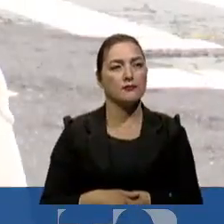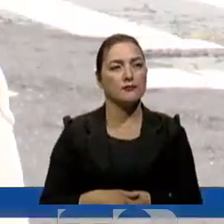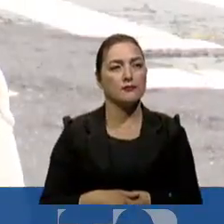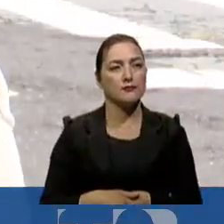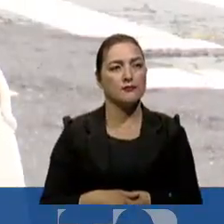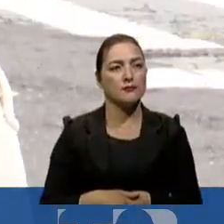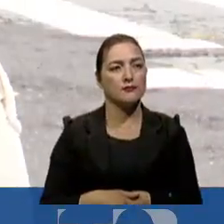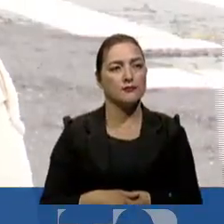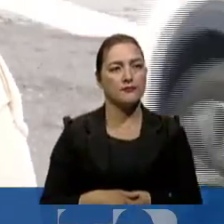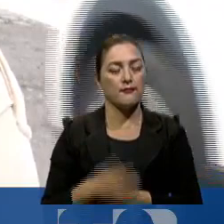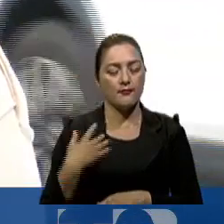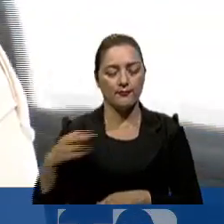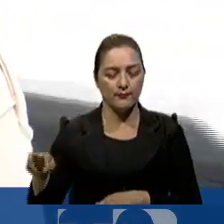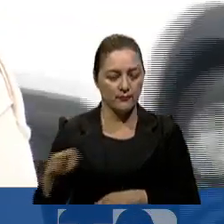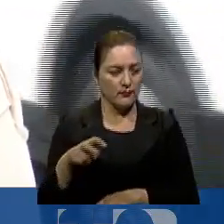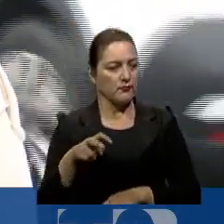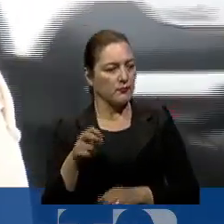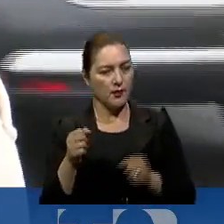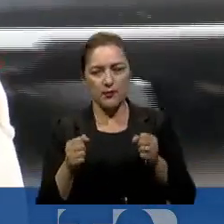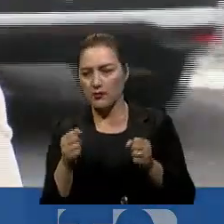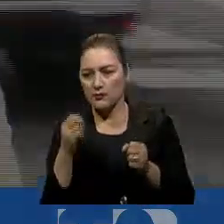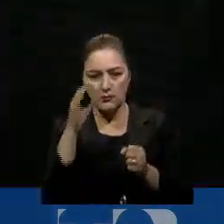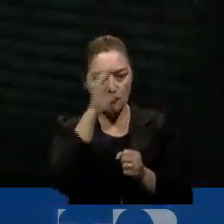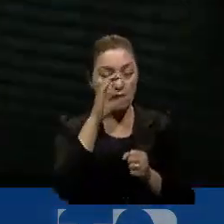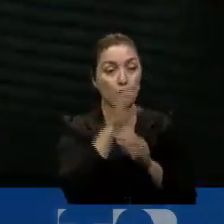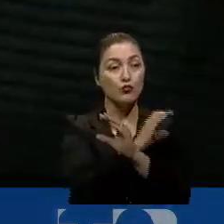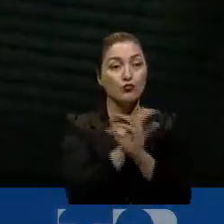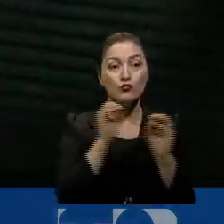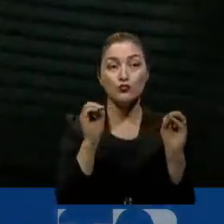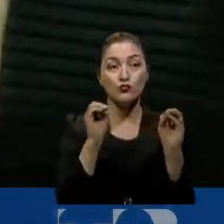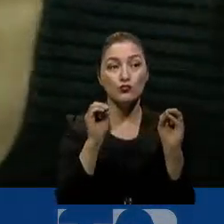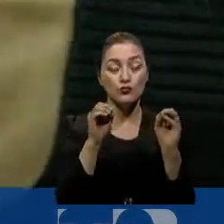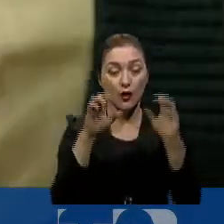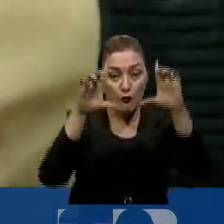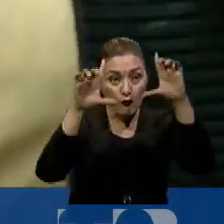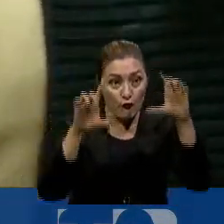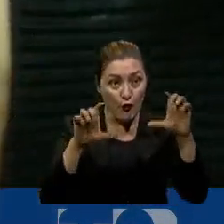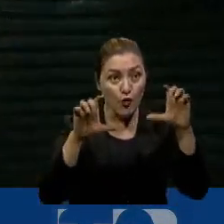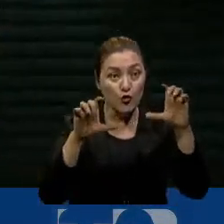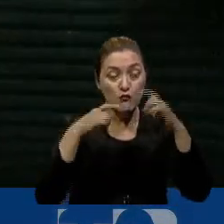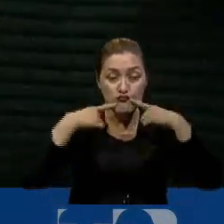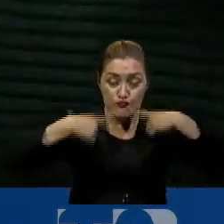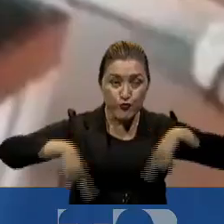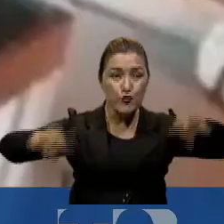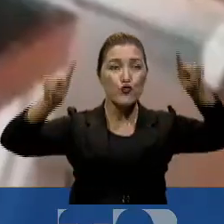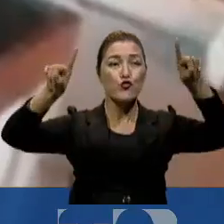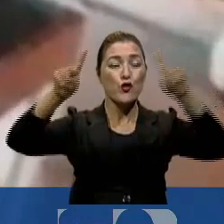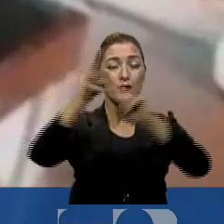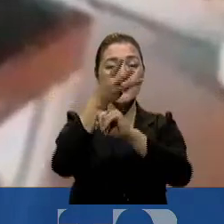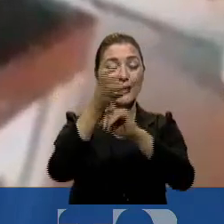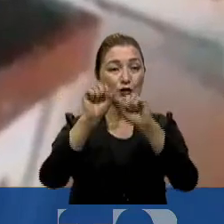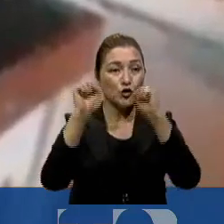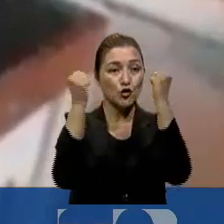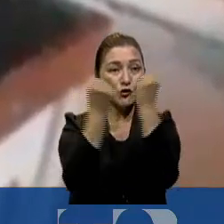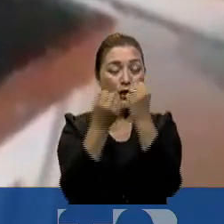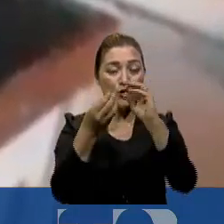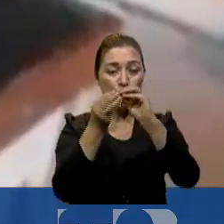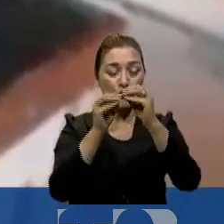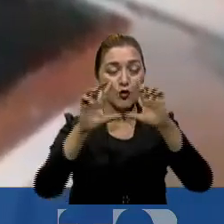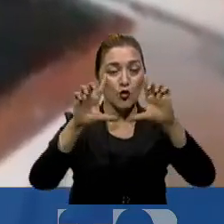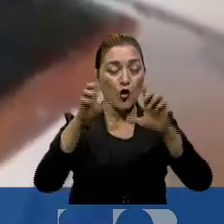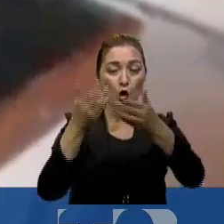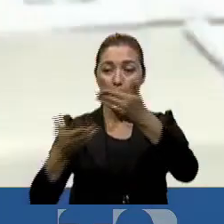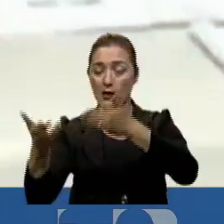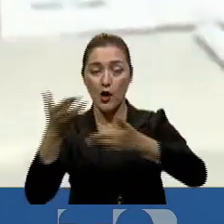Cuando salí vi que ya no estaba mi auto, lo primero que hice fue difundir una foto del vehículo, del modelo, la placa en redes sociales, compartirlo